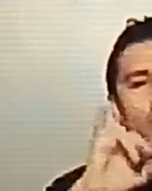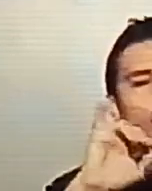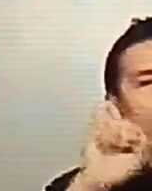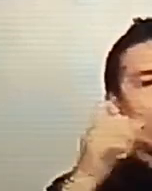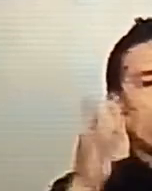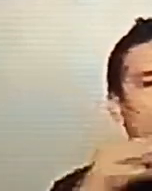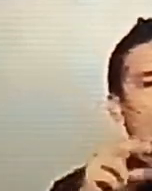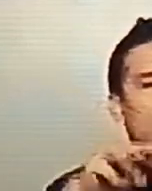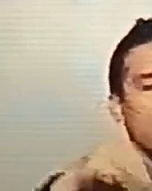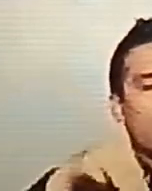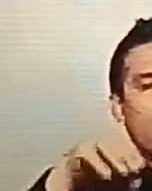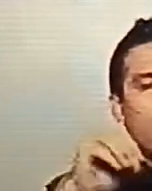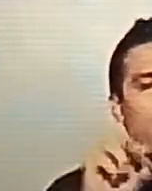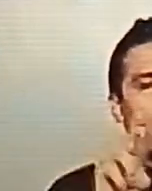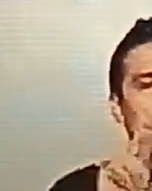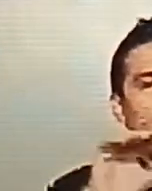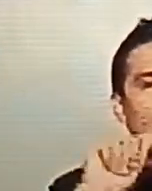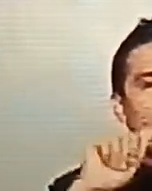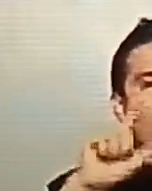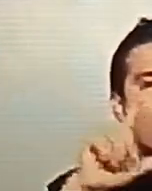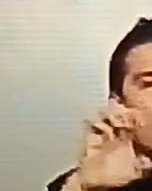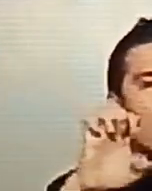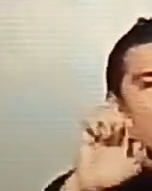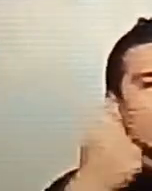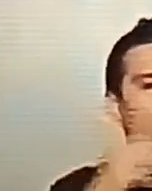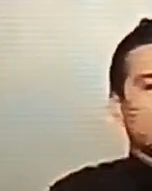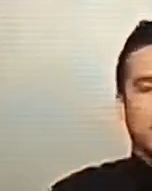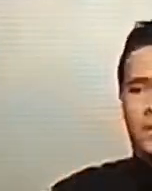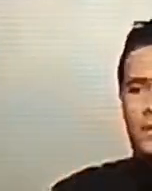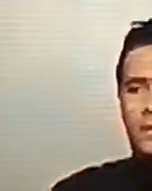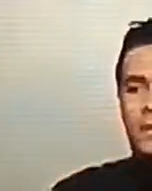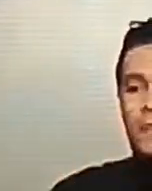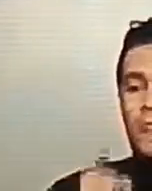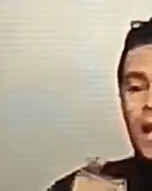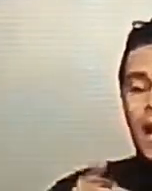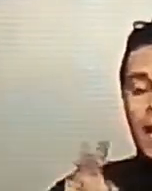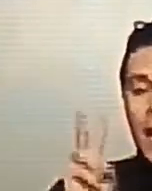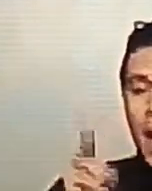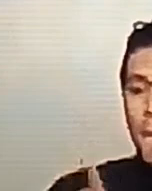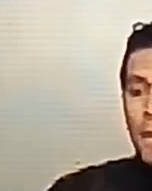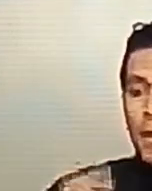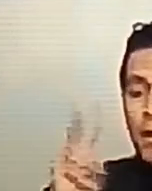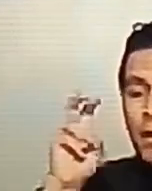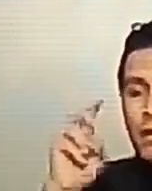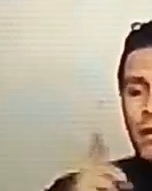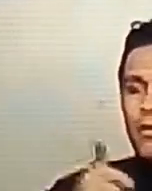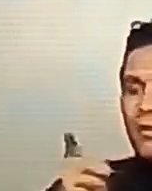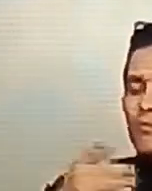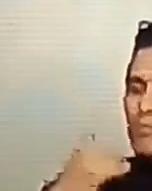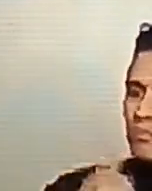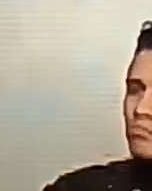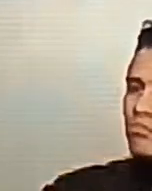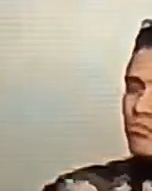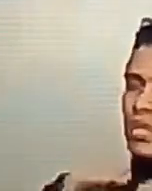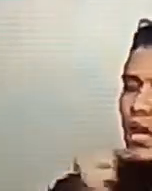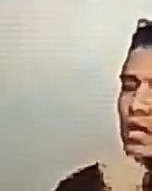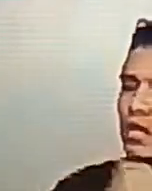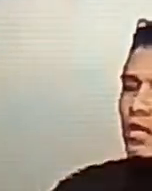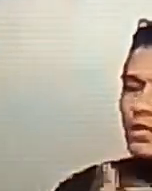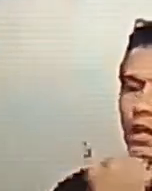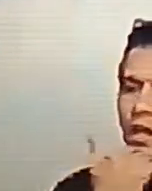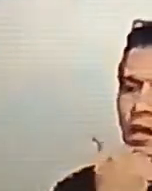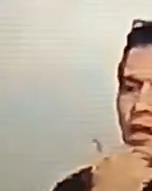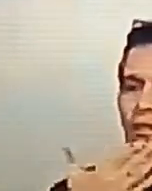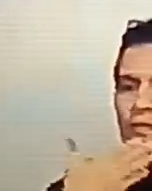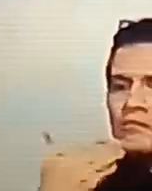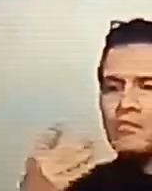del medio ambiente, usted va a continuar haciendo eso que cuando hizo como ministra en los errores de buena fe en el